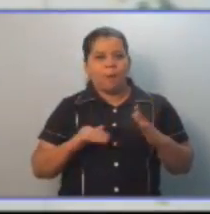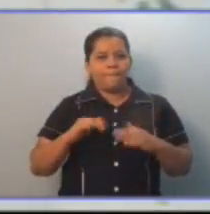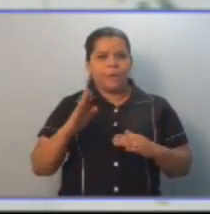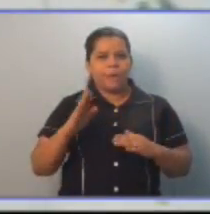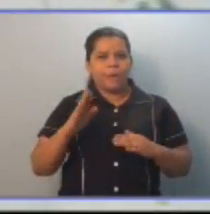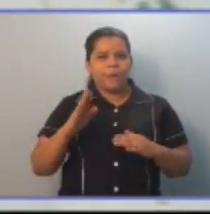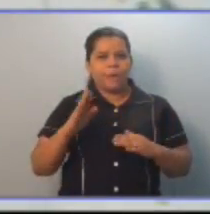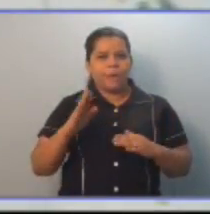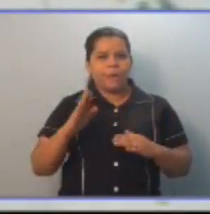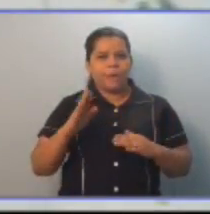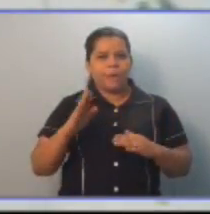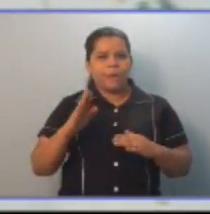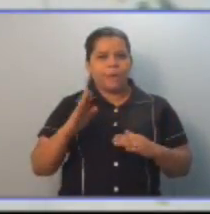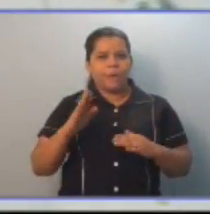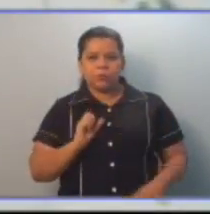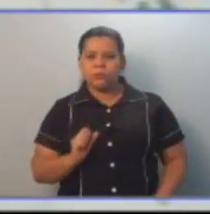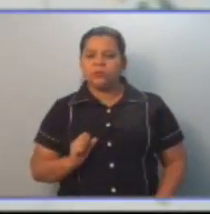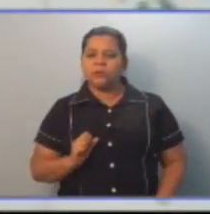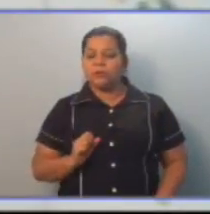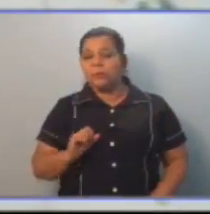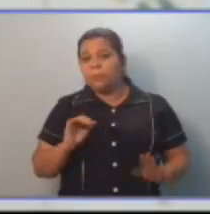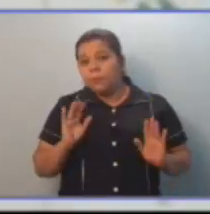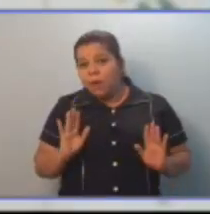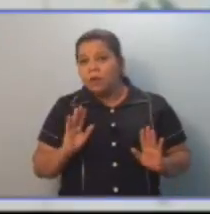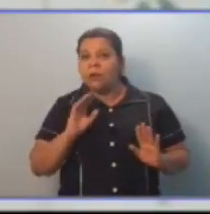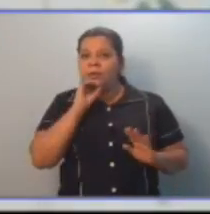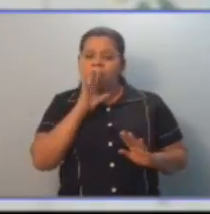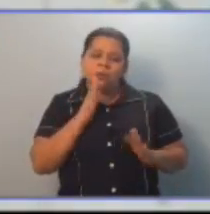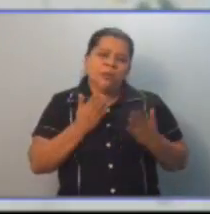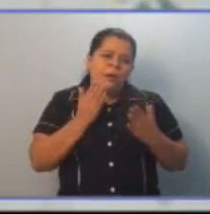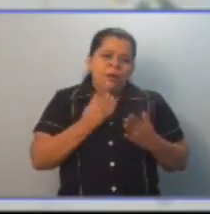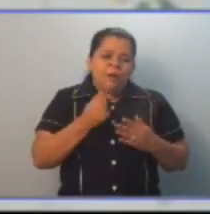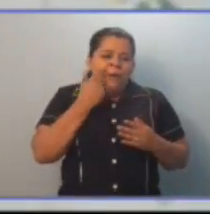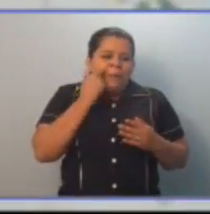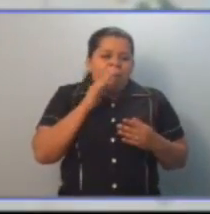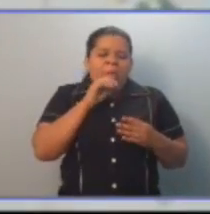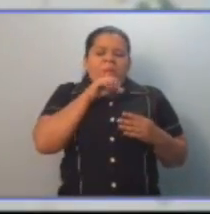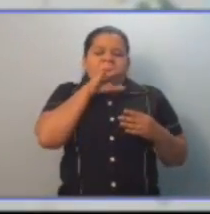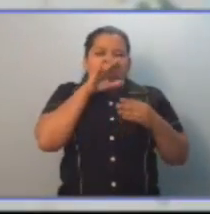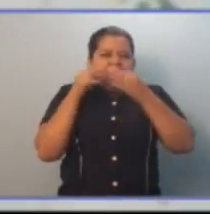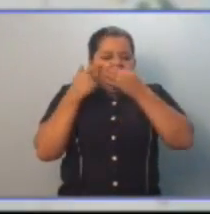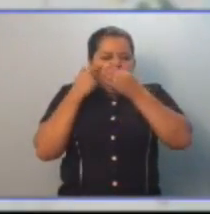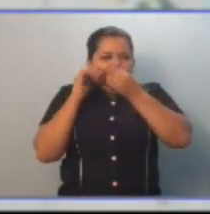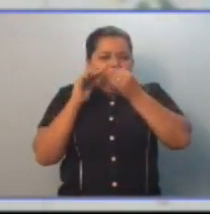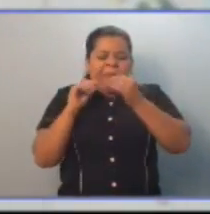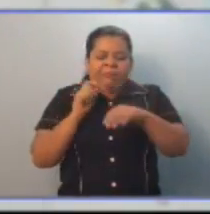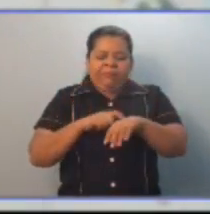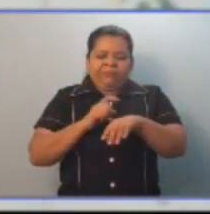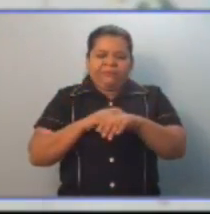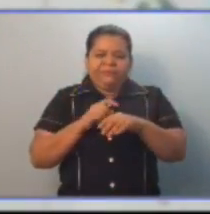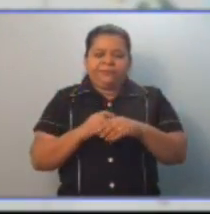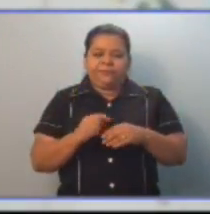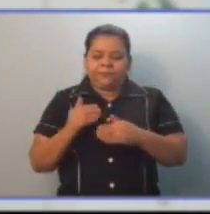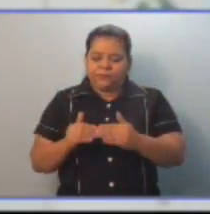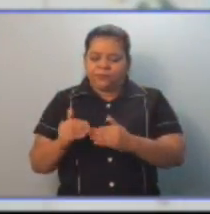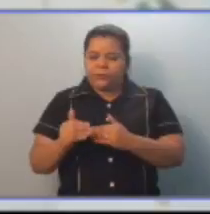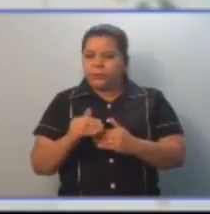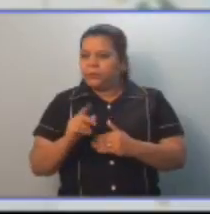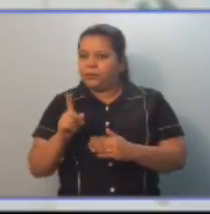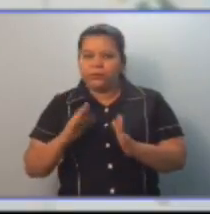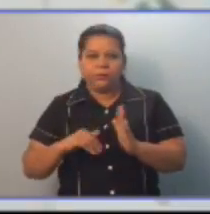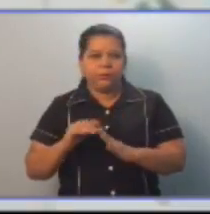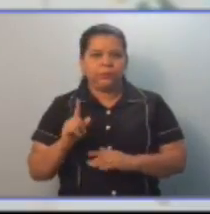establece expresamente la Constitución. Si de repente se estableciera, me pongo a imaginar ahorita un ejemplo hipotético, un plazo de que un proceso no puede durar más de